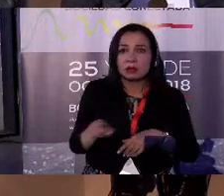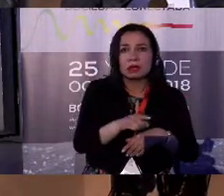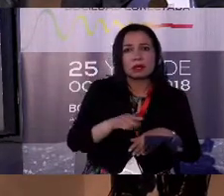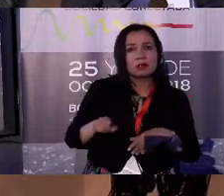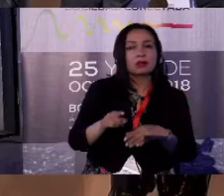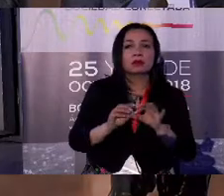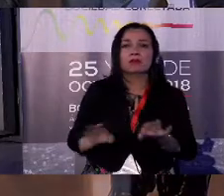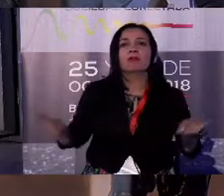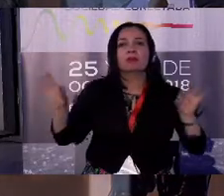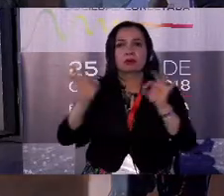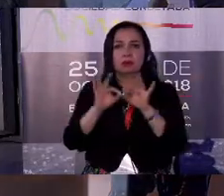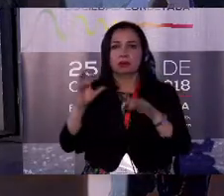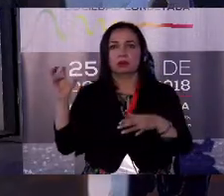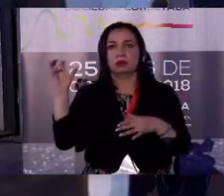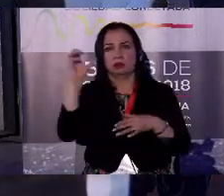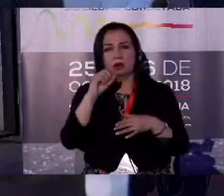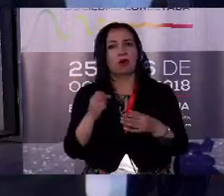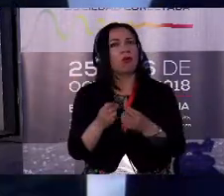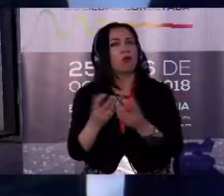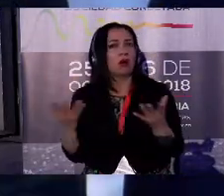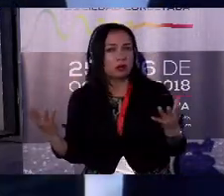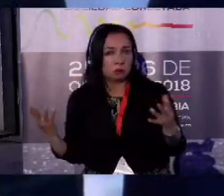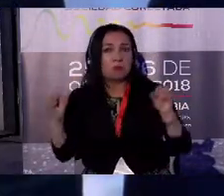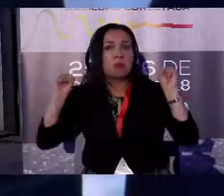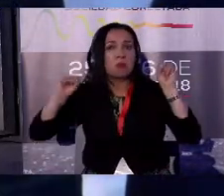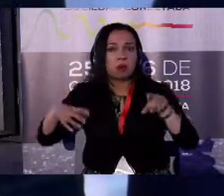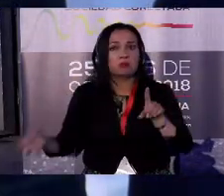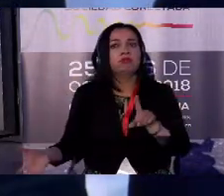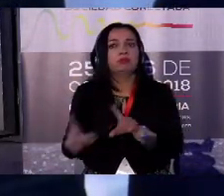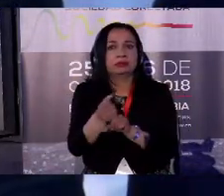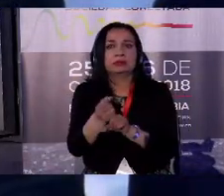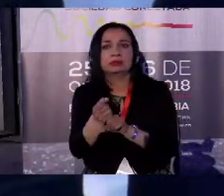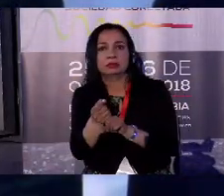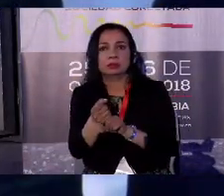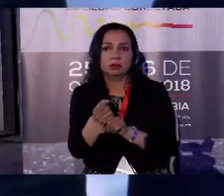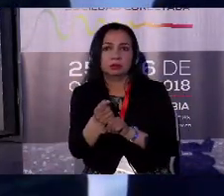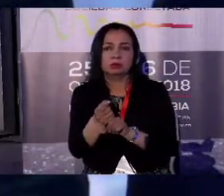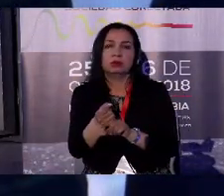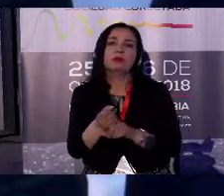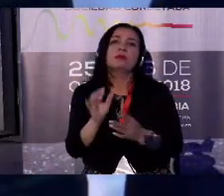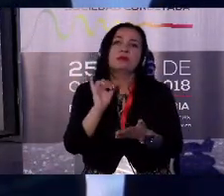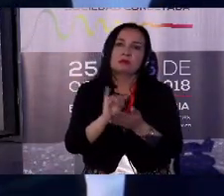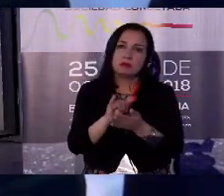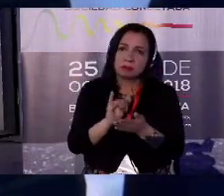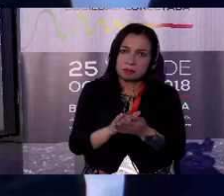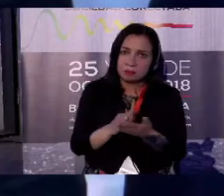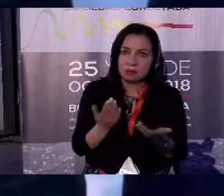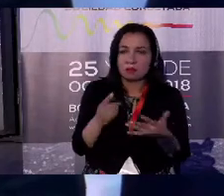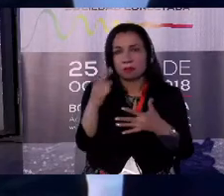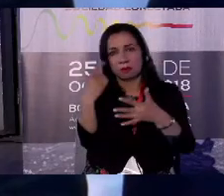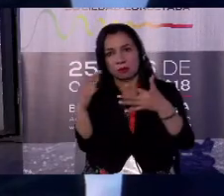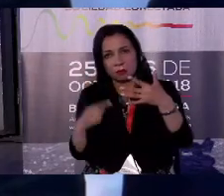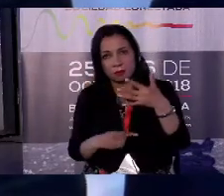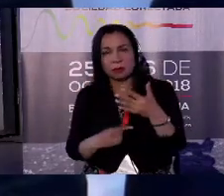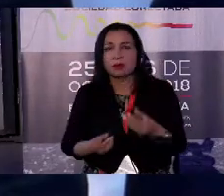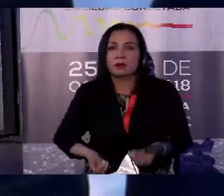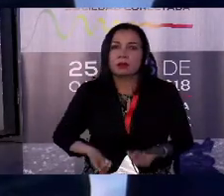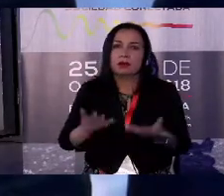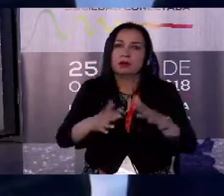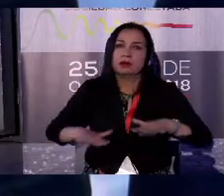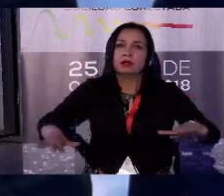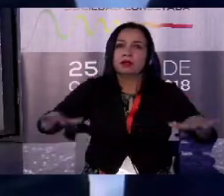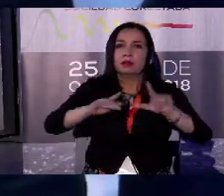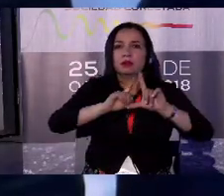determinar cuánto de ese potencial se va a lograr en la región. Y los ejes son liberación de espectro,